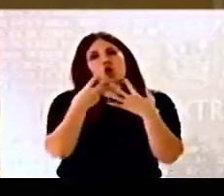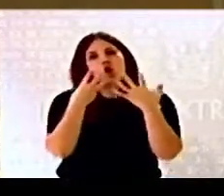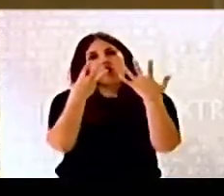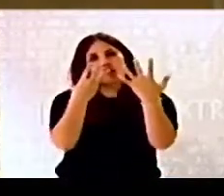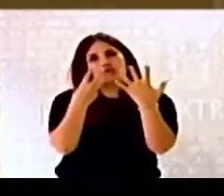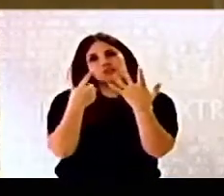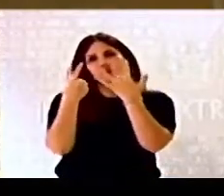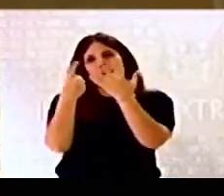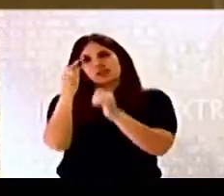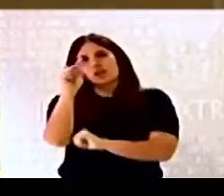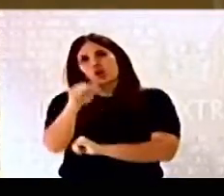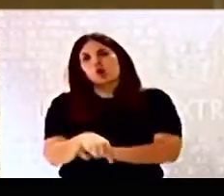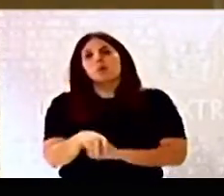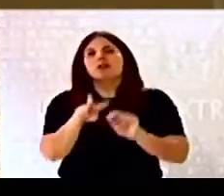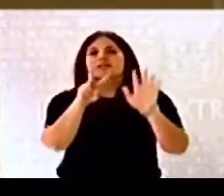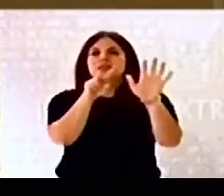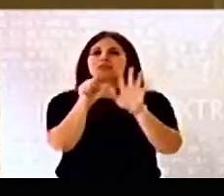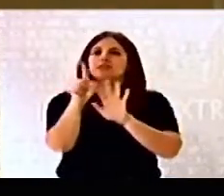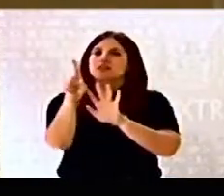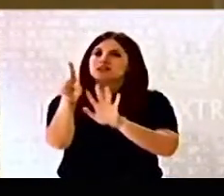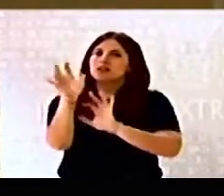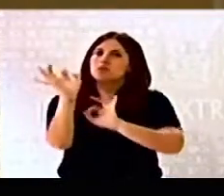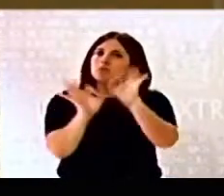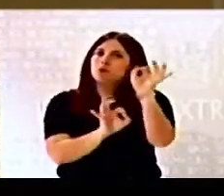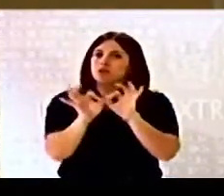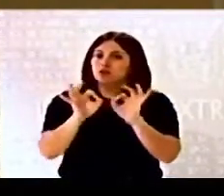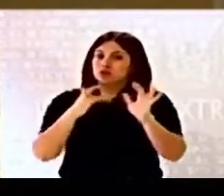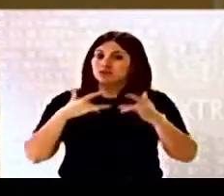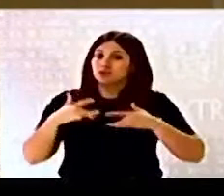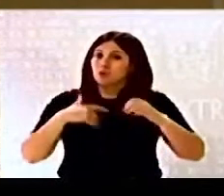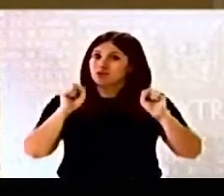86,76% de personas asintomáticas, libres de síntomas,